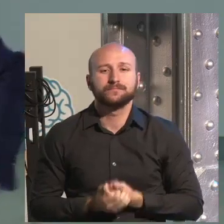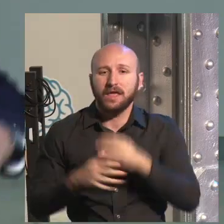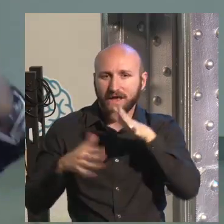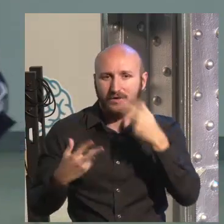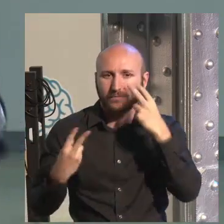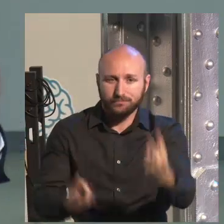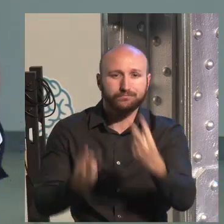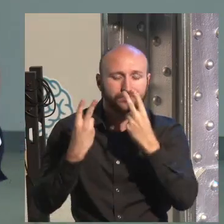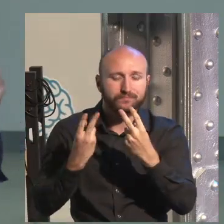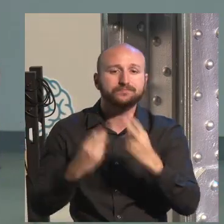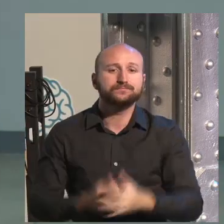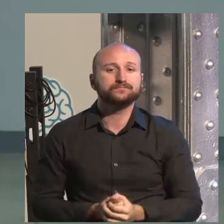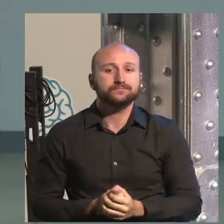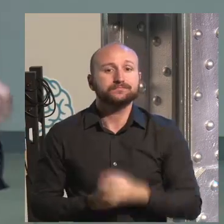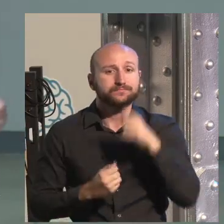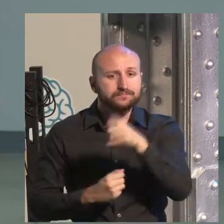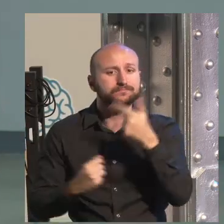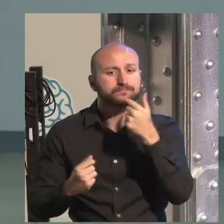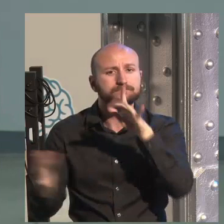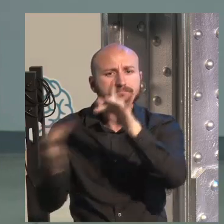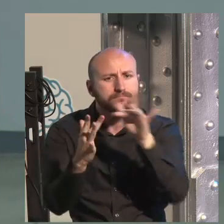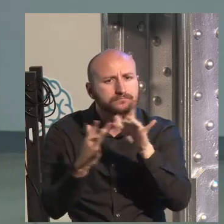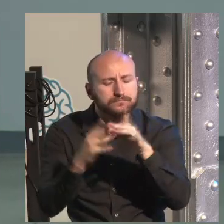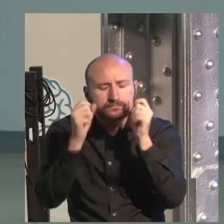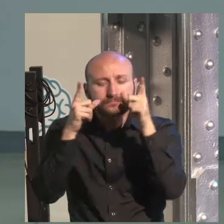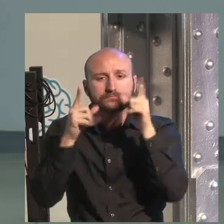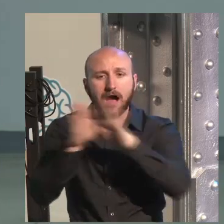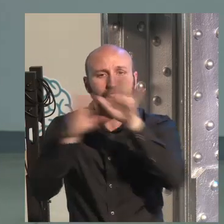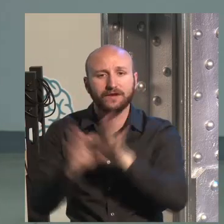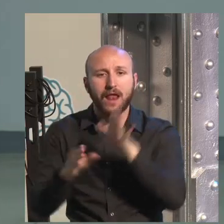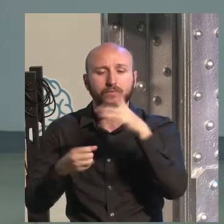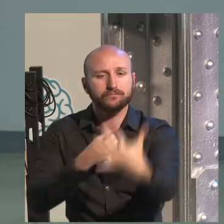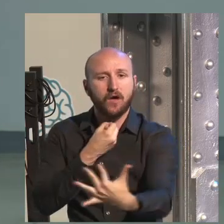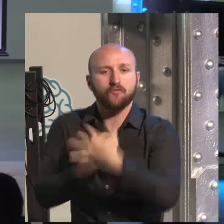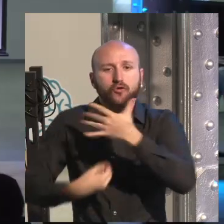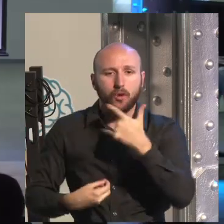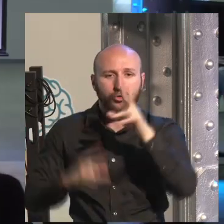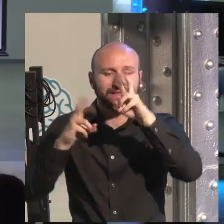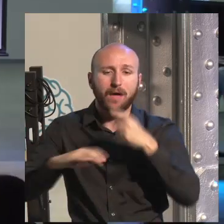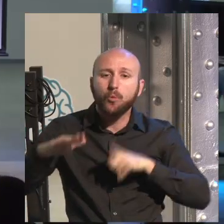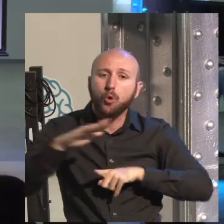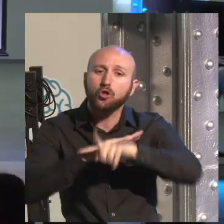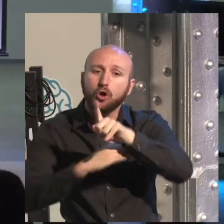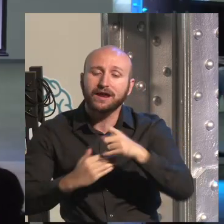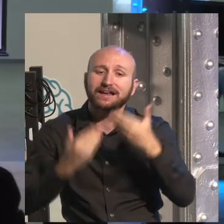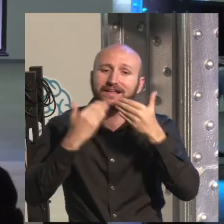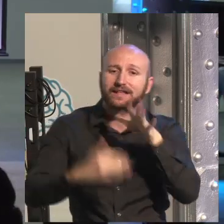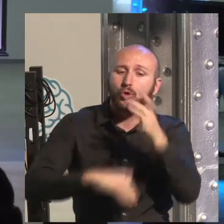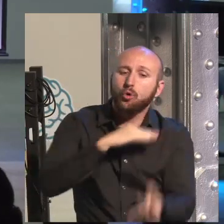mismo, y cómo ese contacto influyó en su pensamiento evolutivo en relación con el origen de la mente